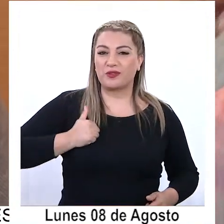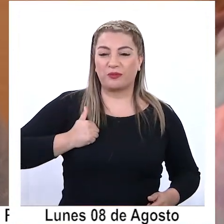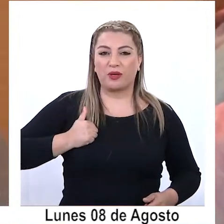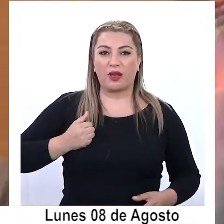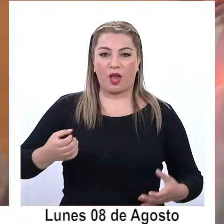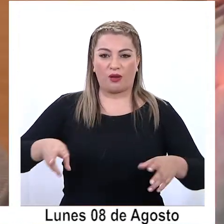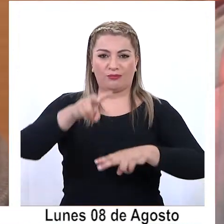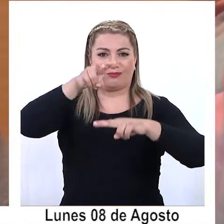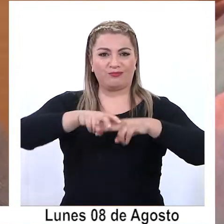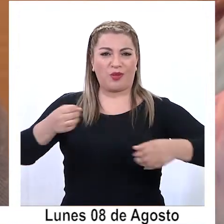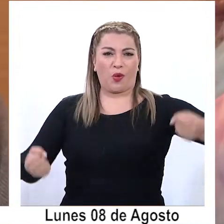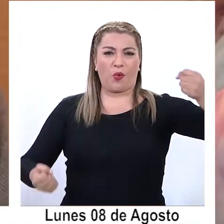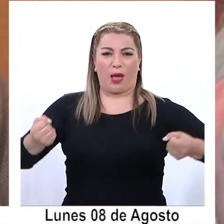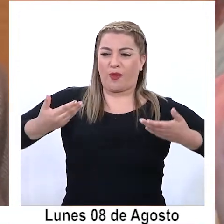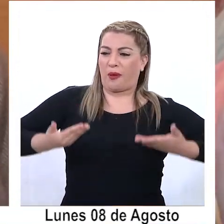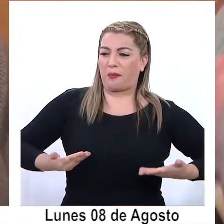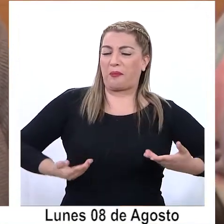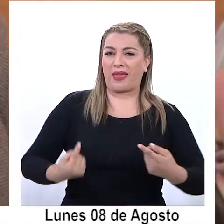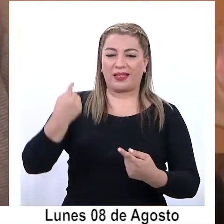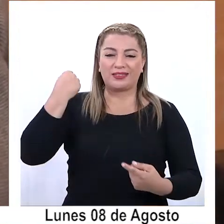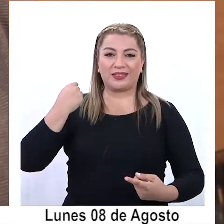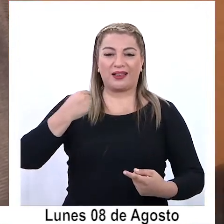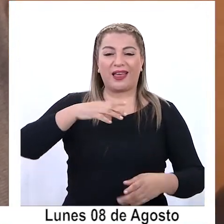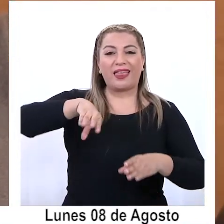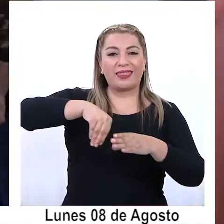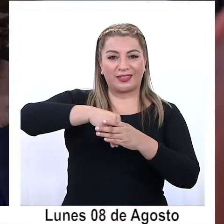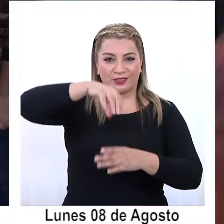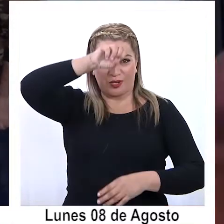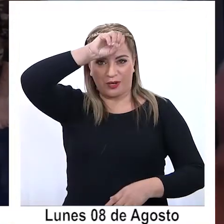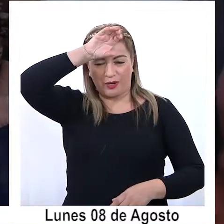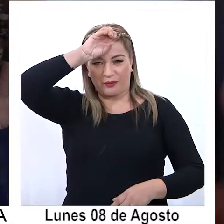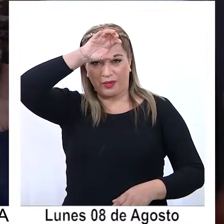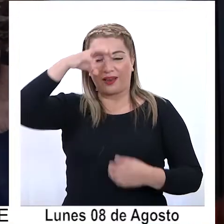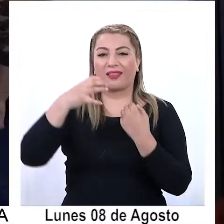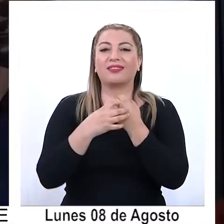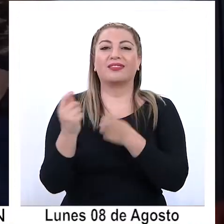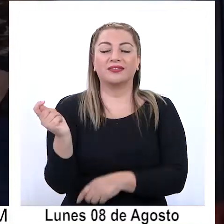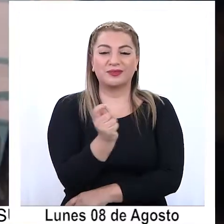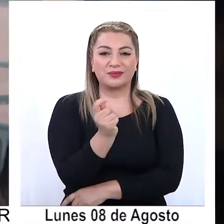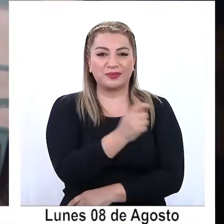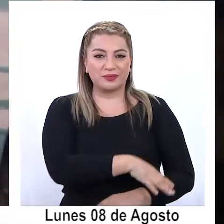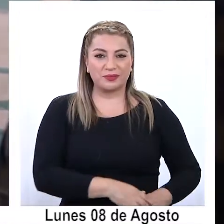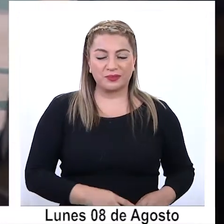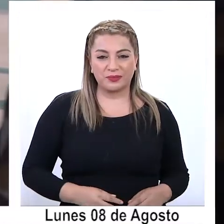de manejar un camión de alto tonelaje en la industria minera regional.